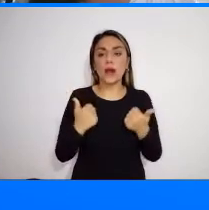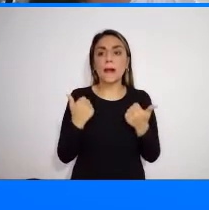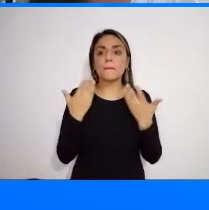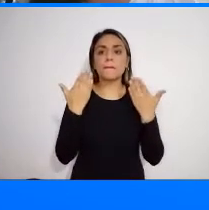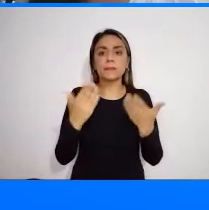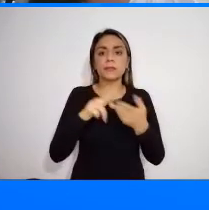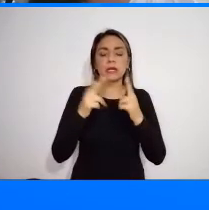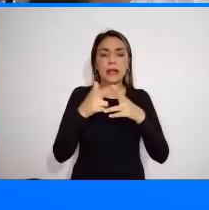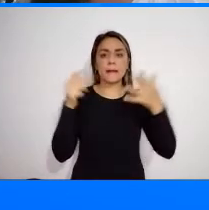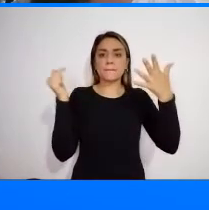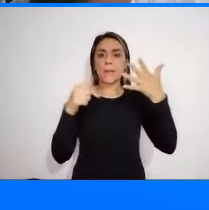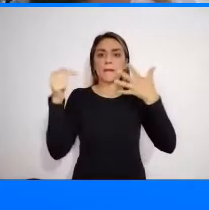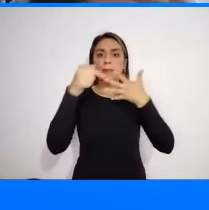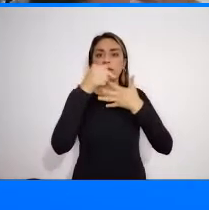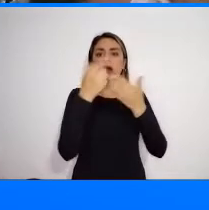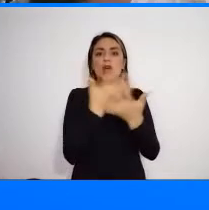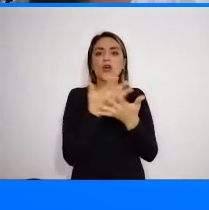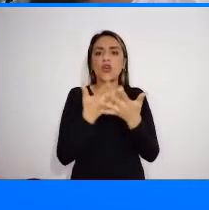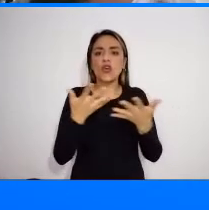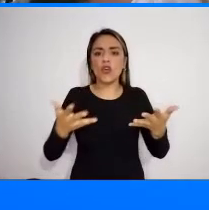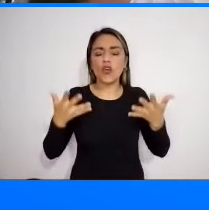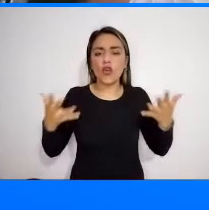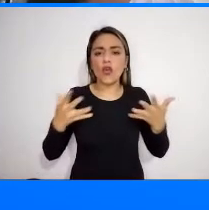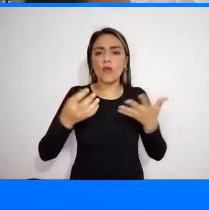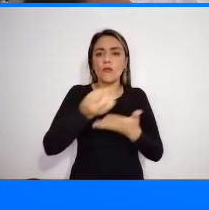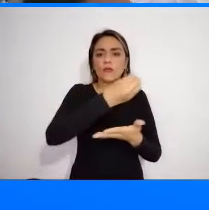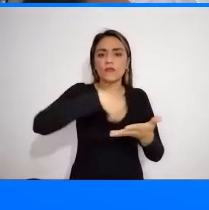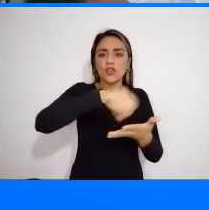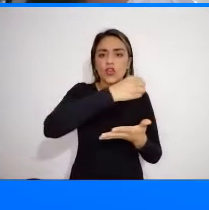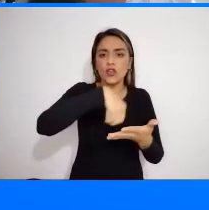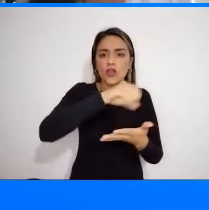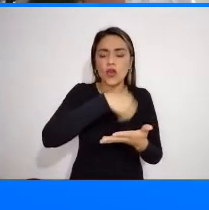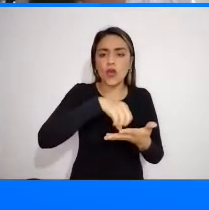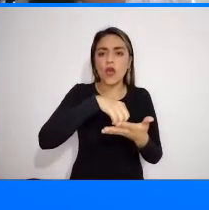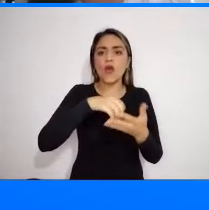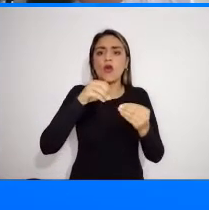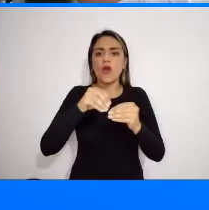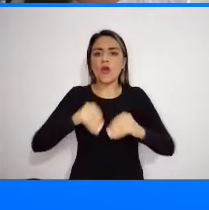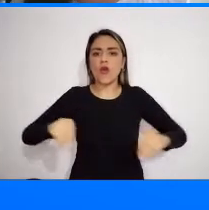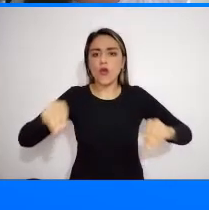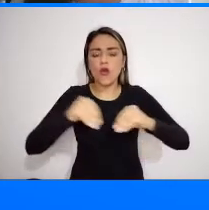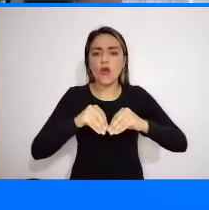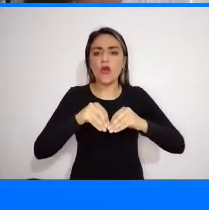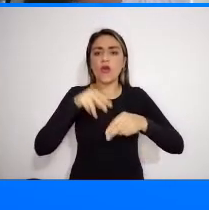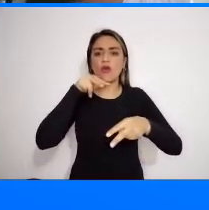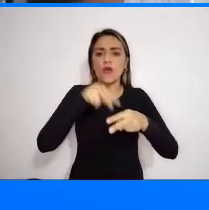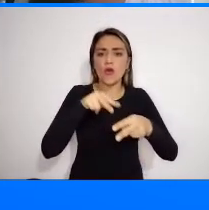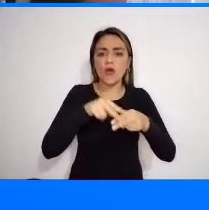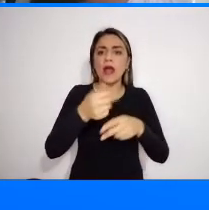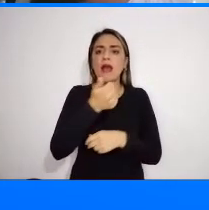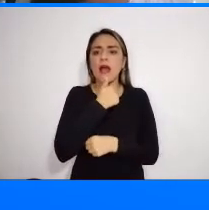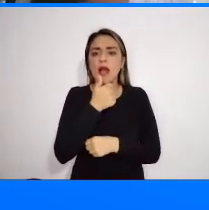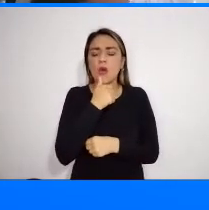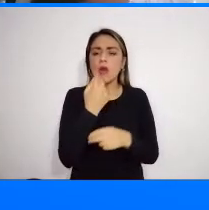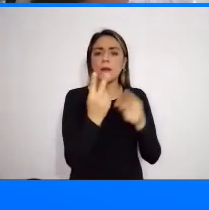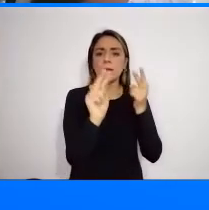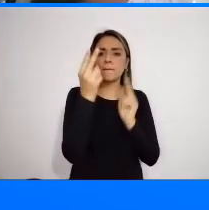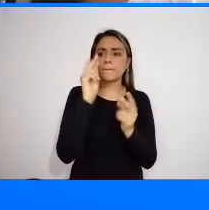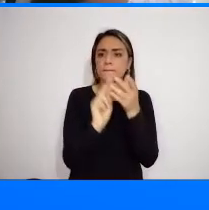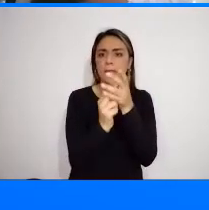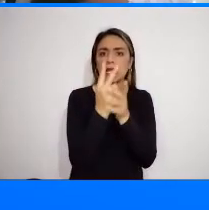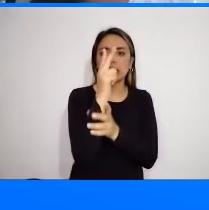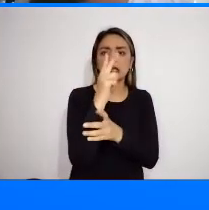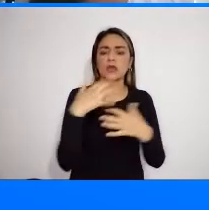en los aspectos físicos, biológicos del suelo, de los recursos hídricos, de la vegetación, de la